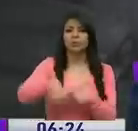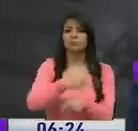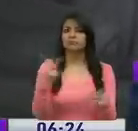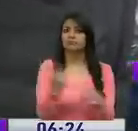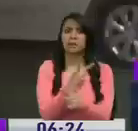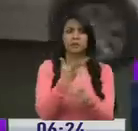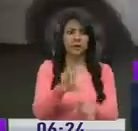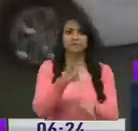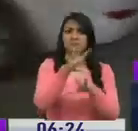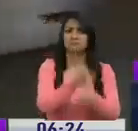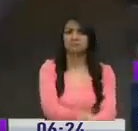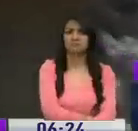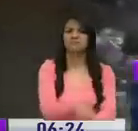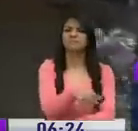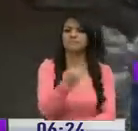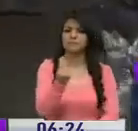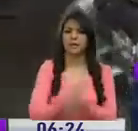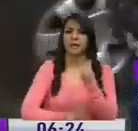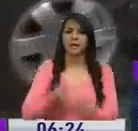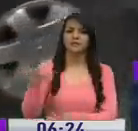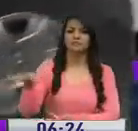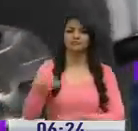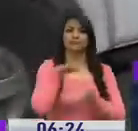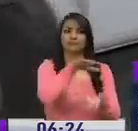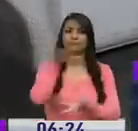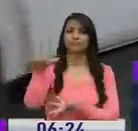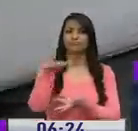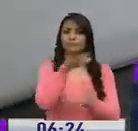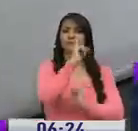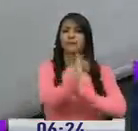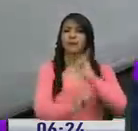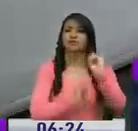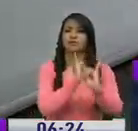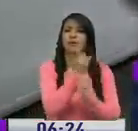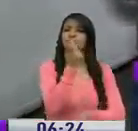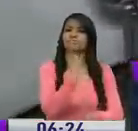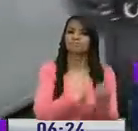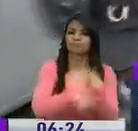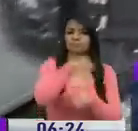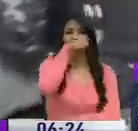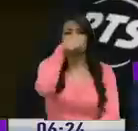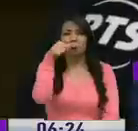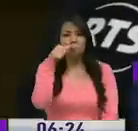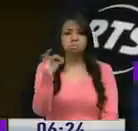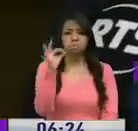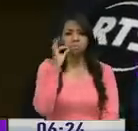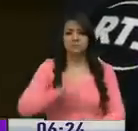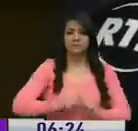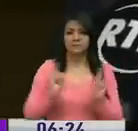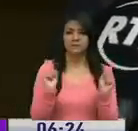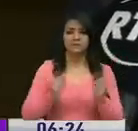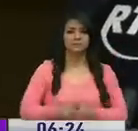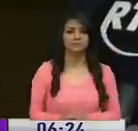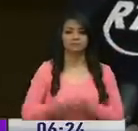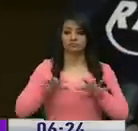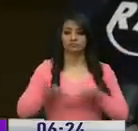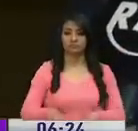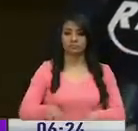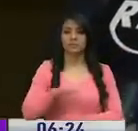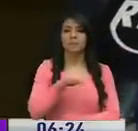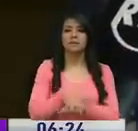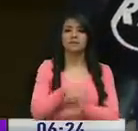delictiva dedicada al tráfico internacional de sustancias sujetas a fiscalización tendrían como centro de operación la ciudad de